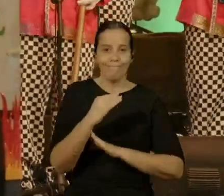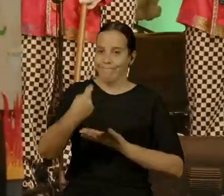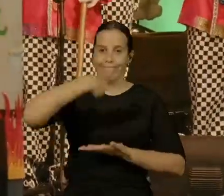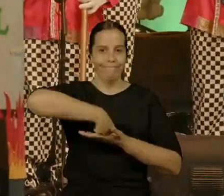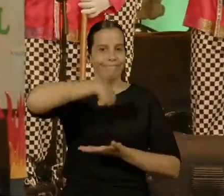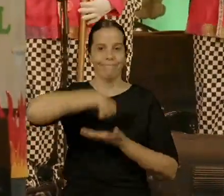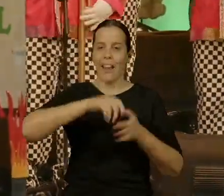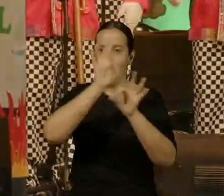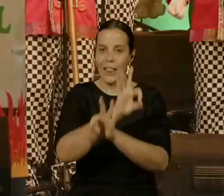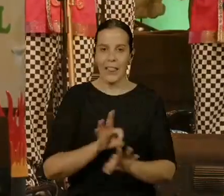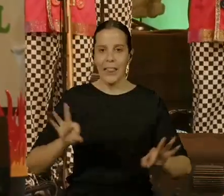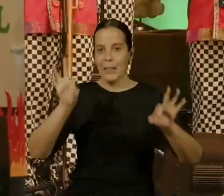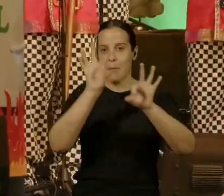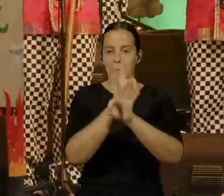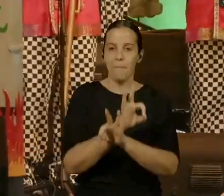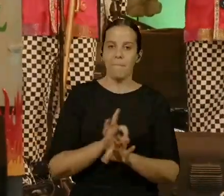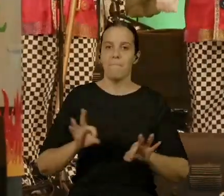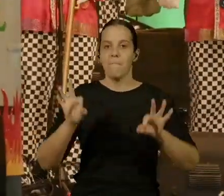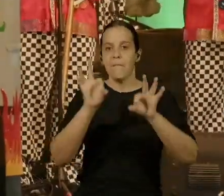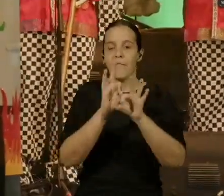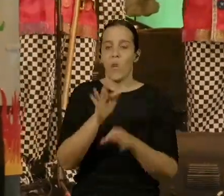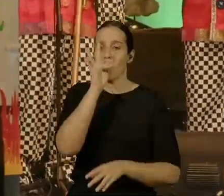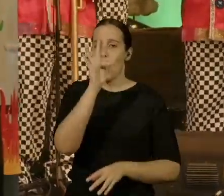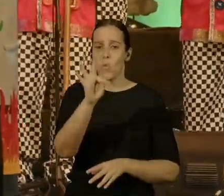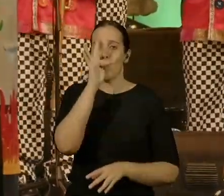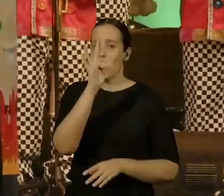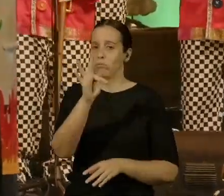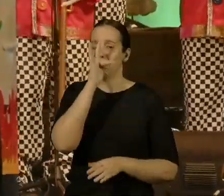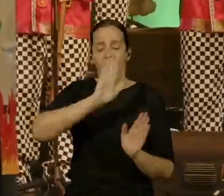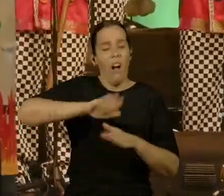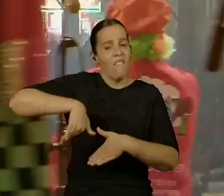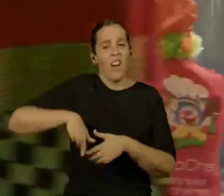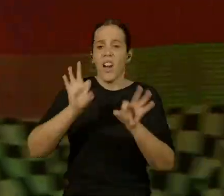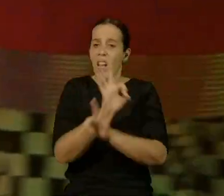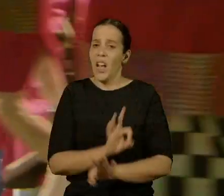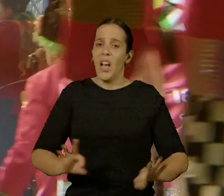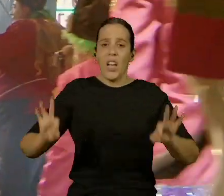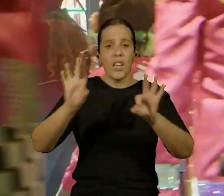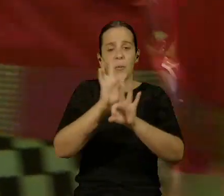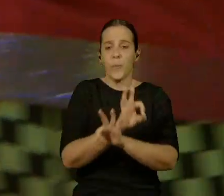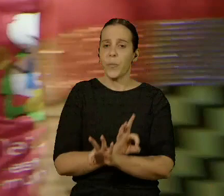pagó, dan la palabra promesa y la cara.